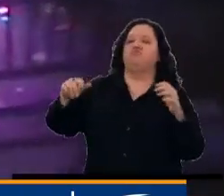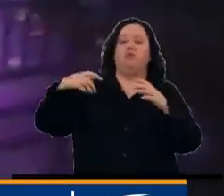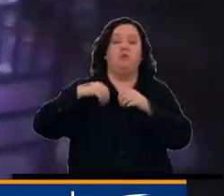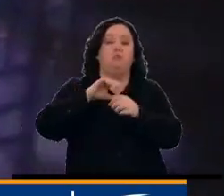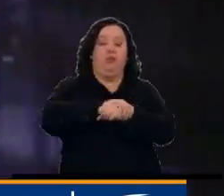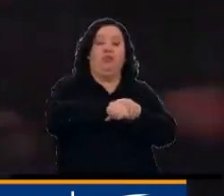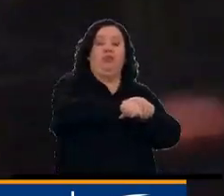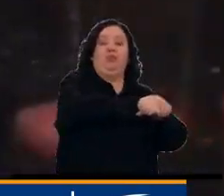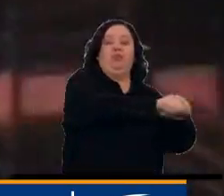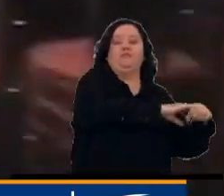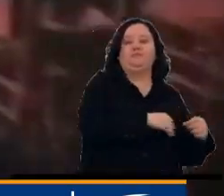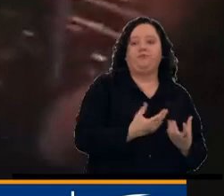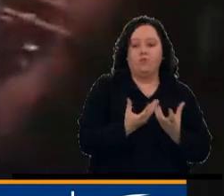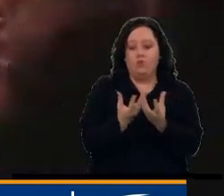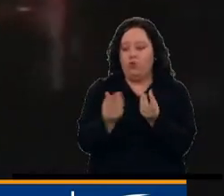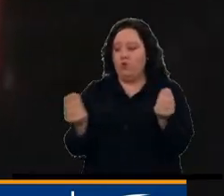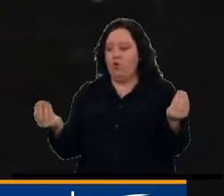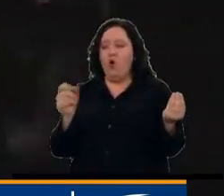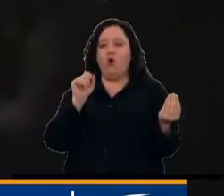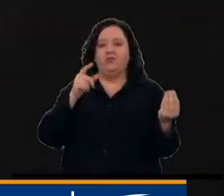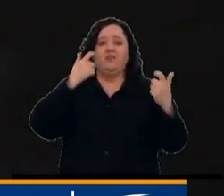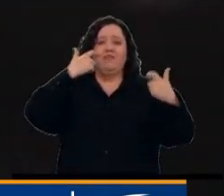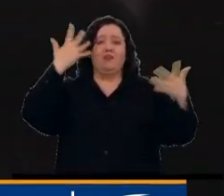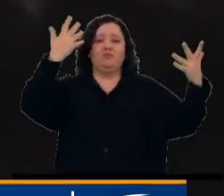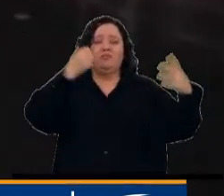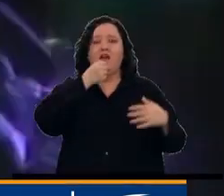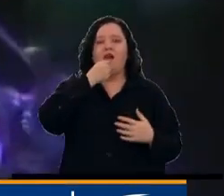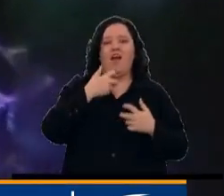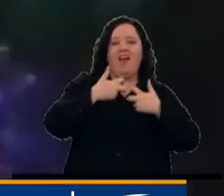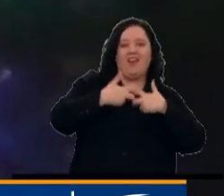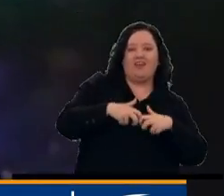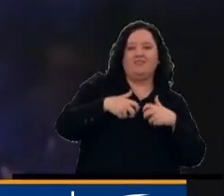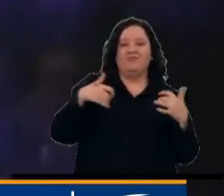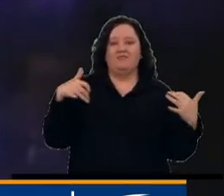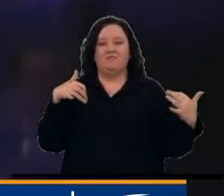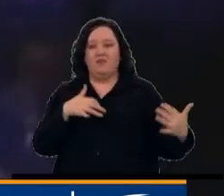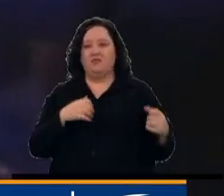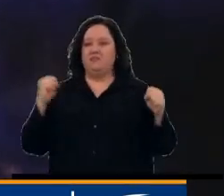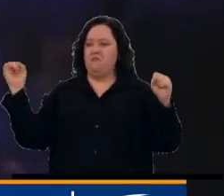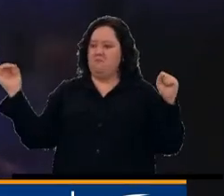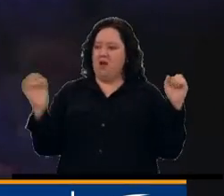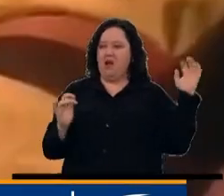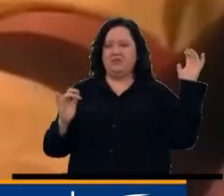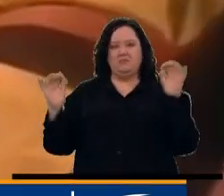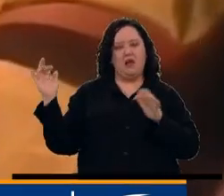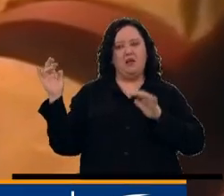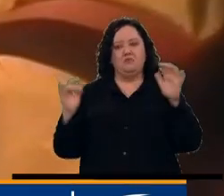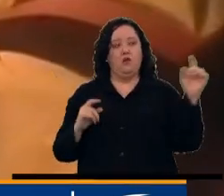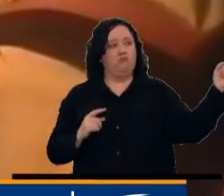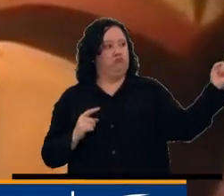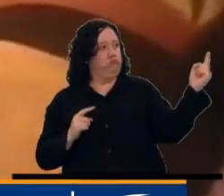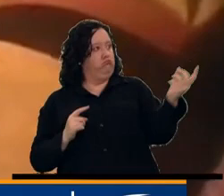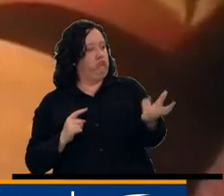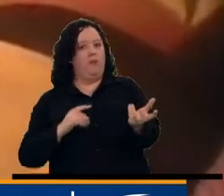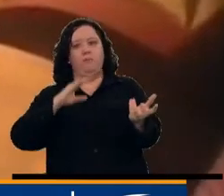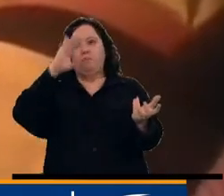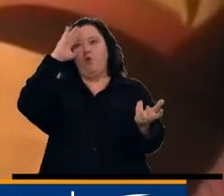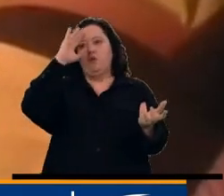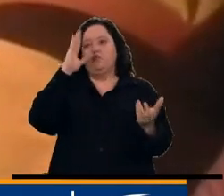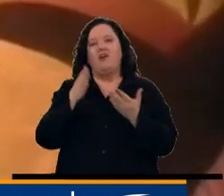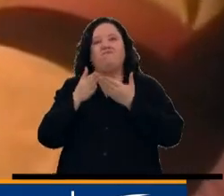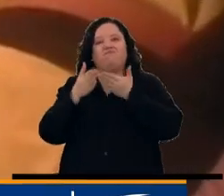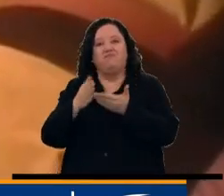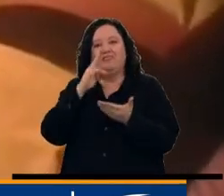Más de 11 agrupaciones y famosos cantantes de reggaetón y vallenato estuvieron en la fiesta cuando llegó la policía y la Armada